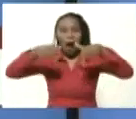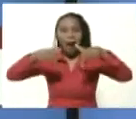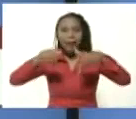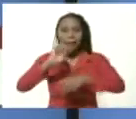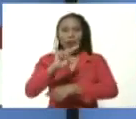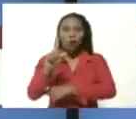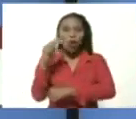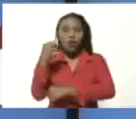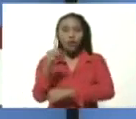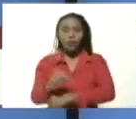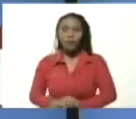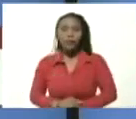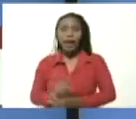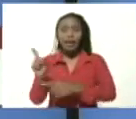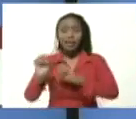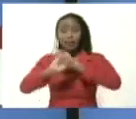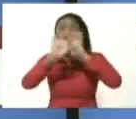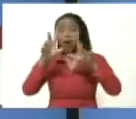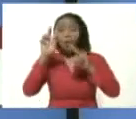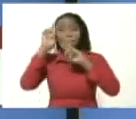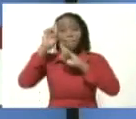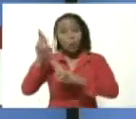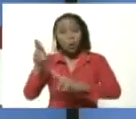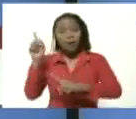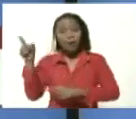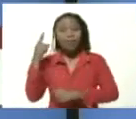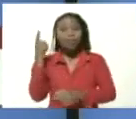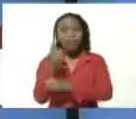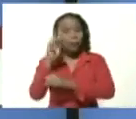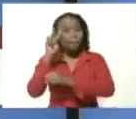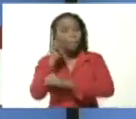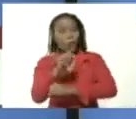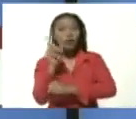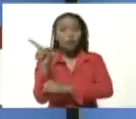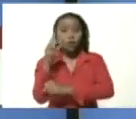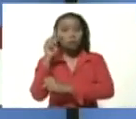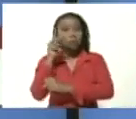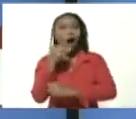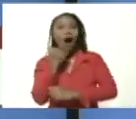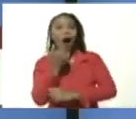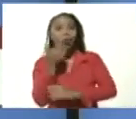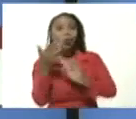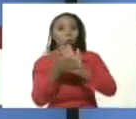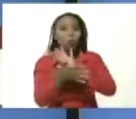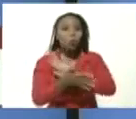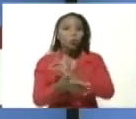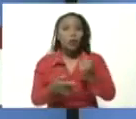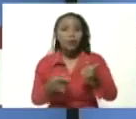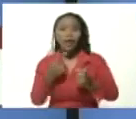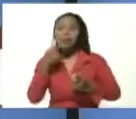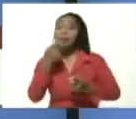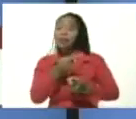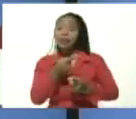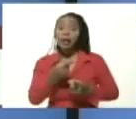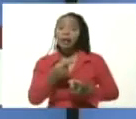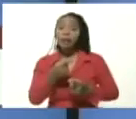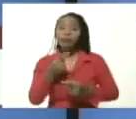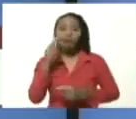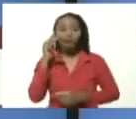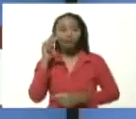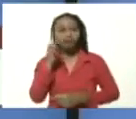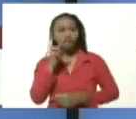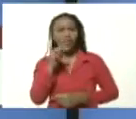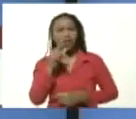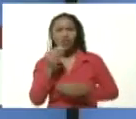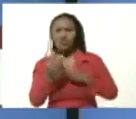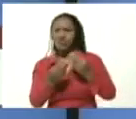declaración respetuosa. Vienen a observar. Seguramente, si ellos ven algo, le dicen, mira,